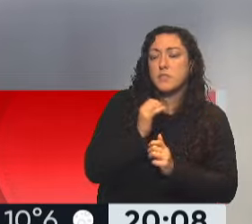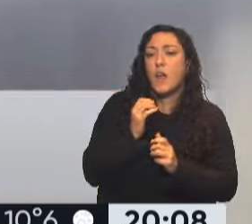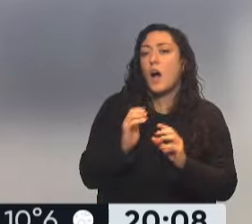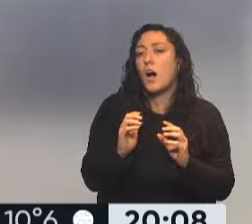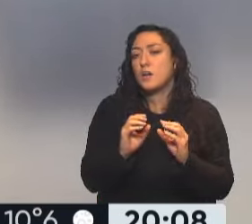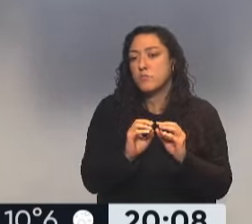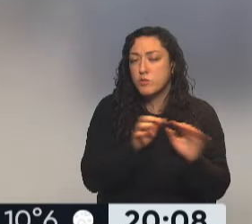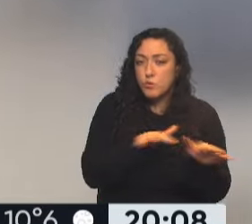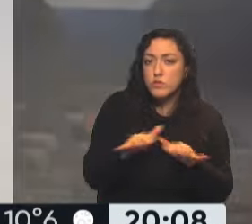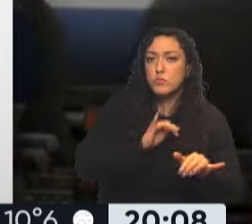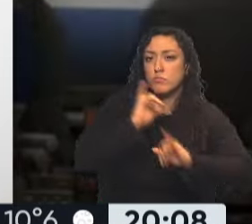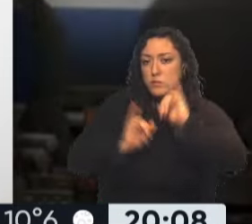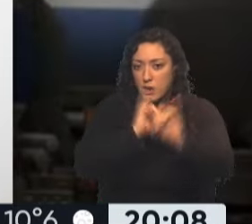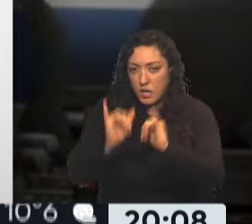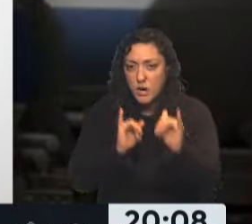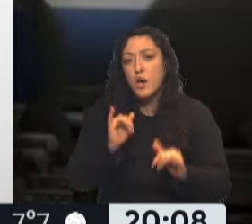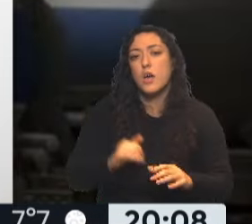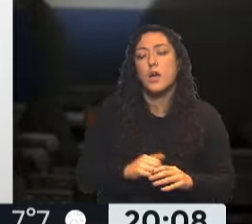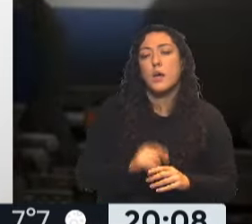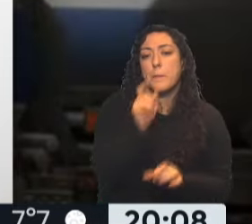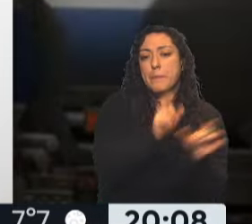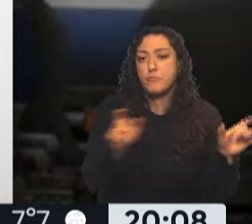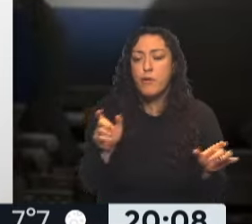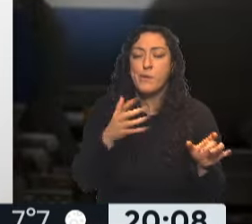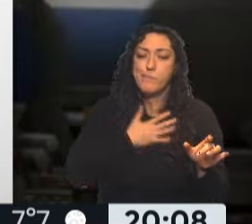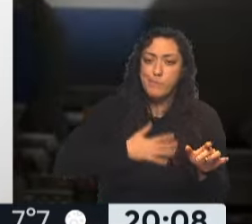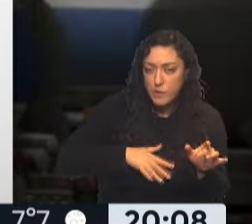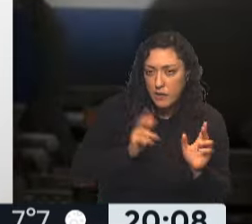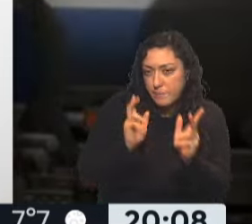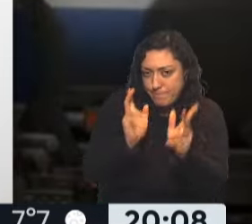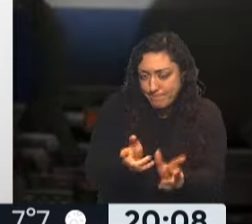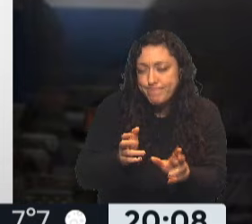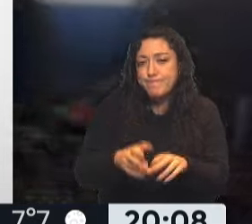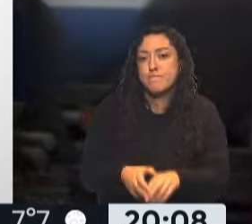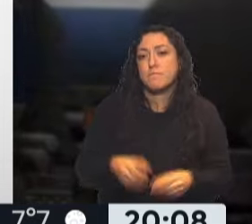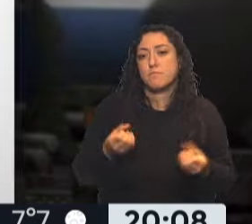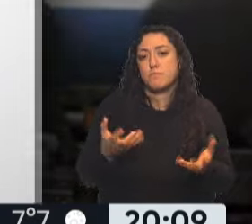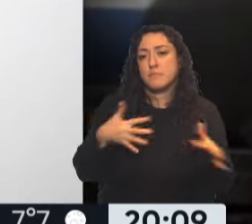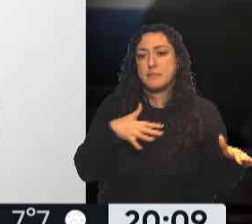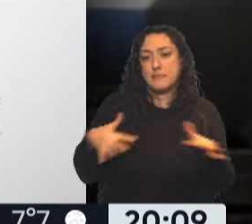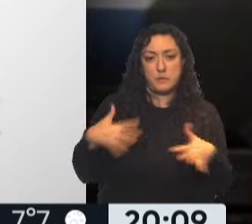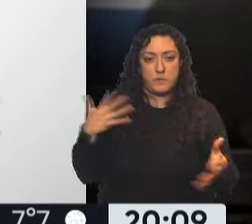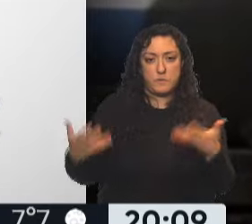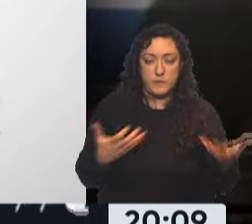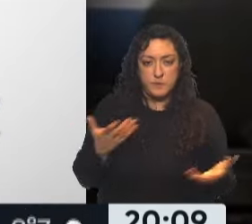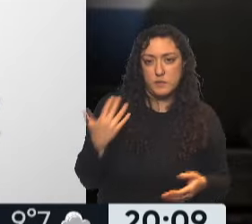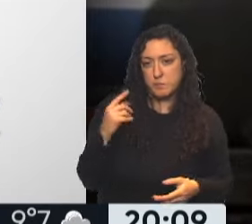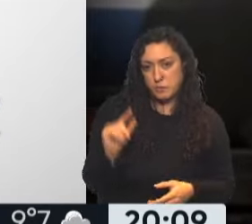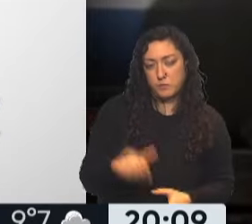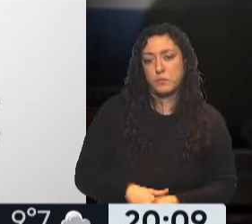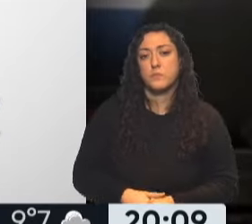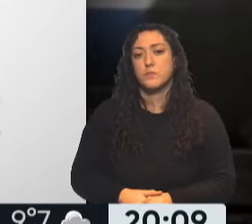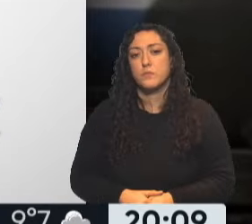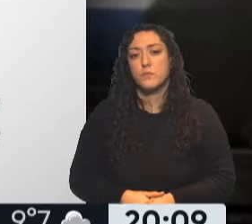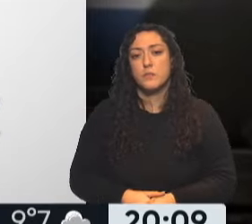lo sucedido llevando tranquilidad justamente a lo que ha ocurrido en las últimas horas